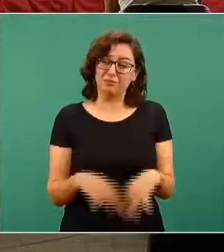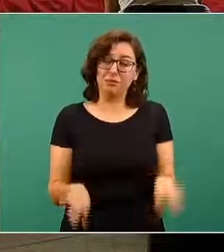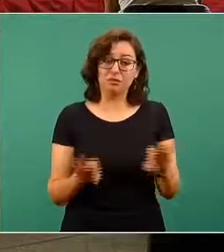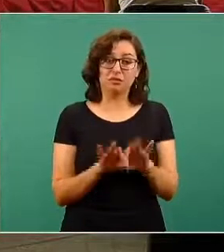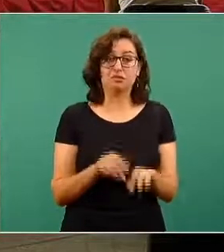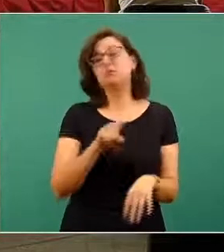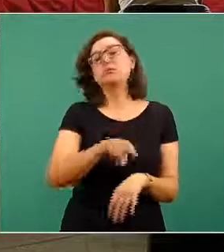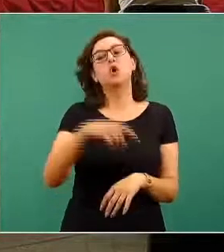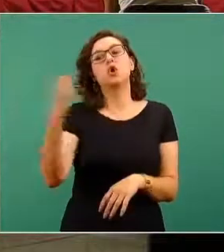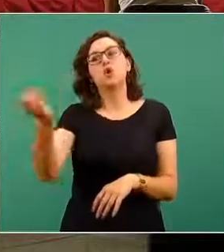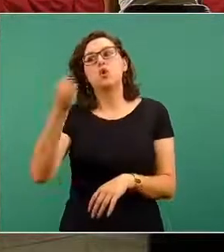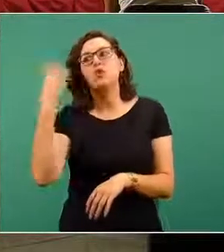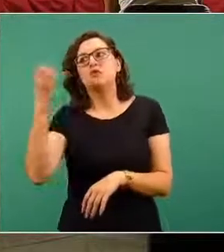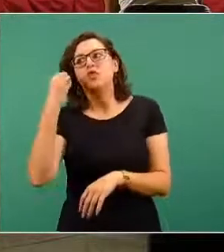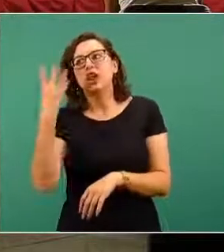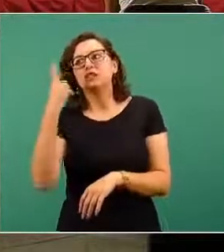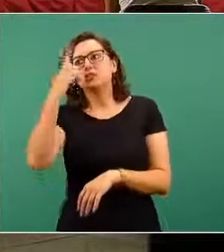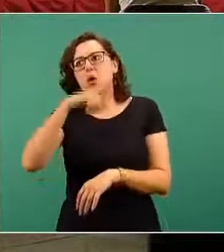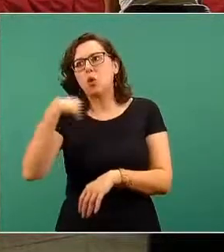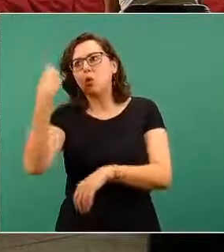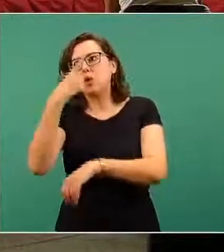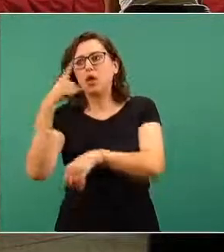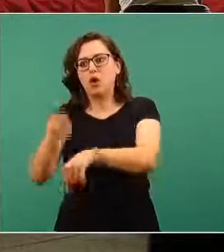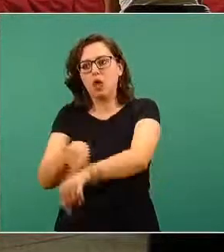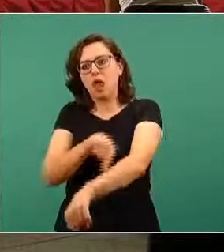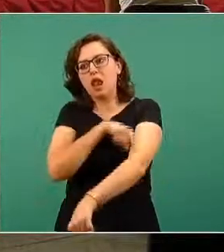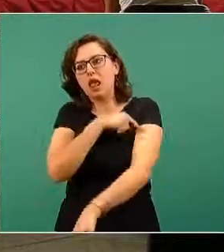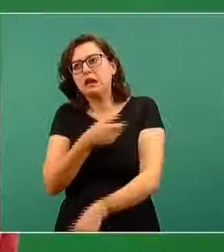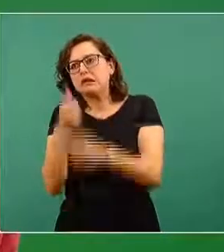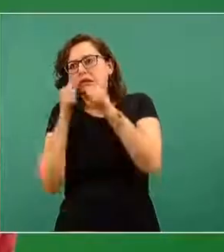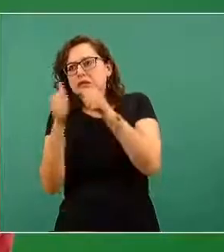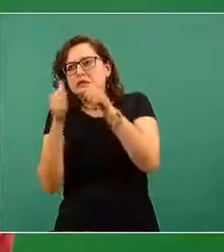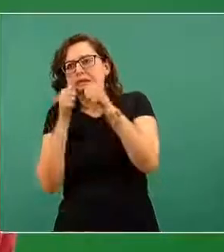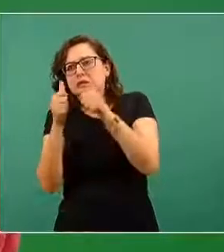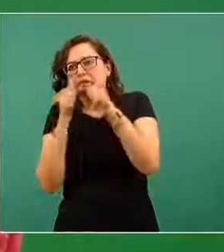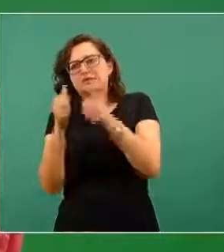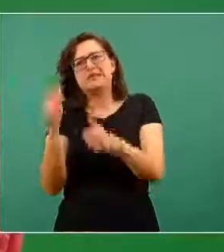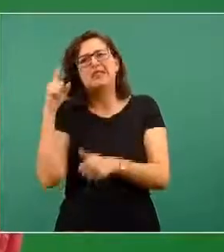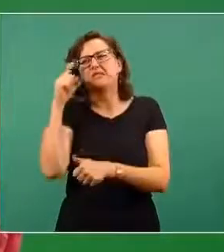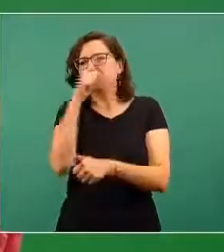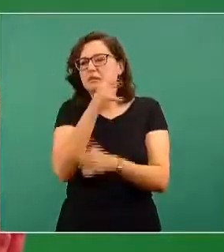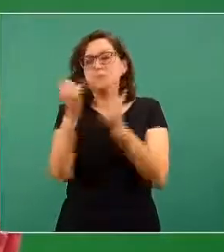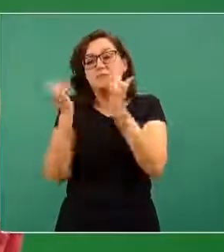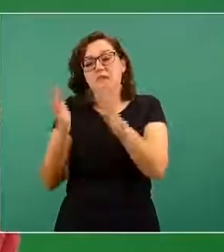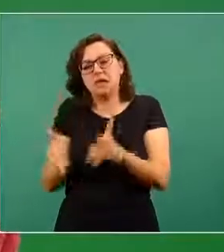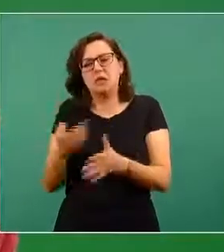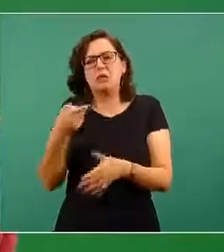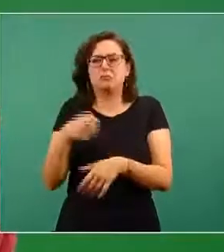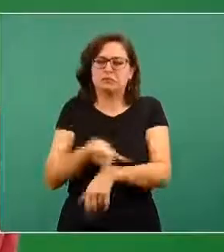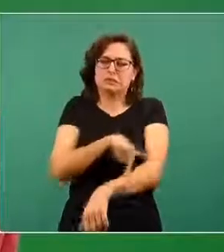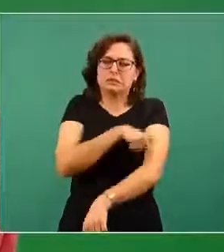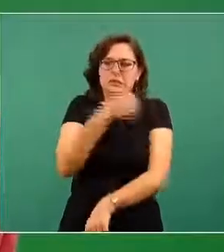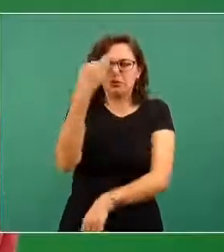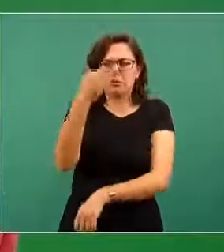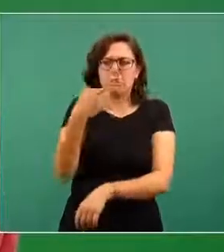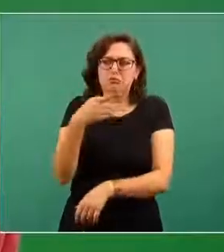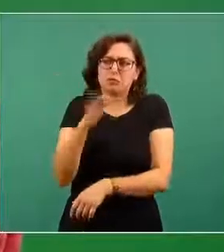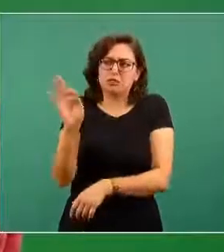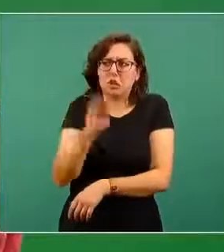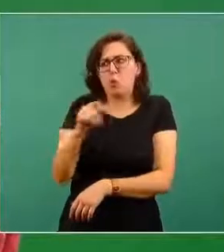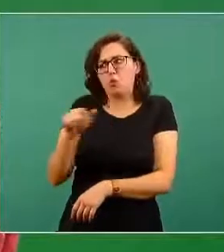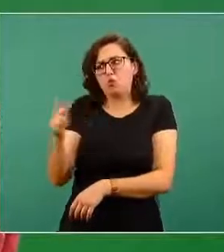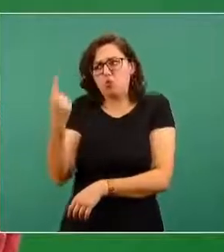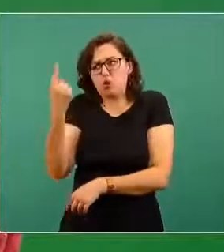de la conferencia, son un poquito largas, aunque a lo mejor pueden destinar a alguien que las vea, pero desde julio a agosto, en este